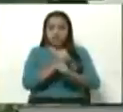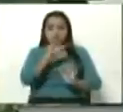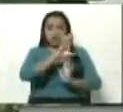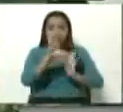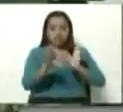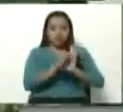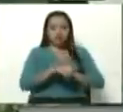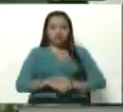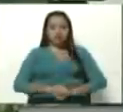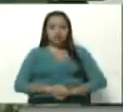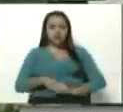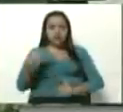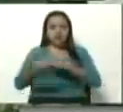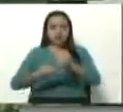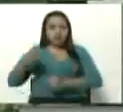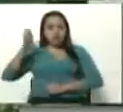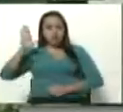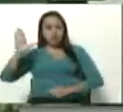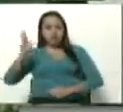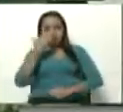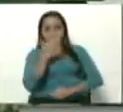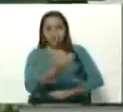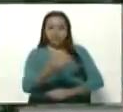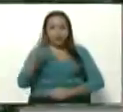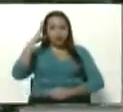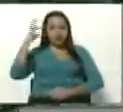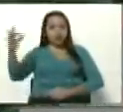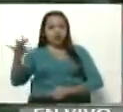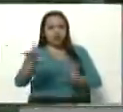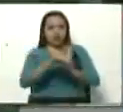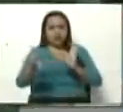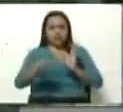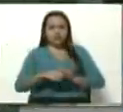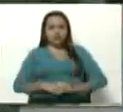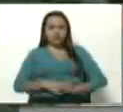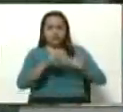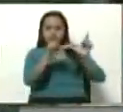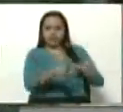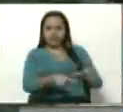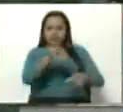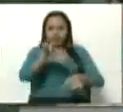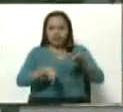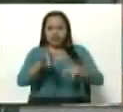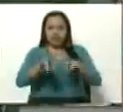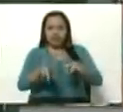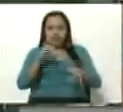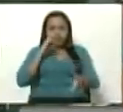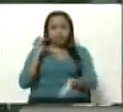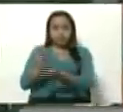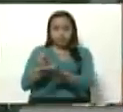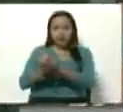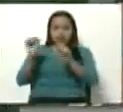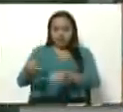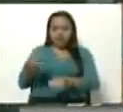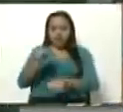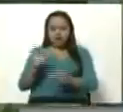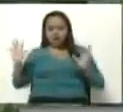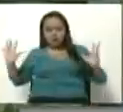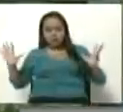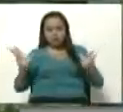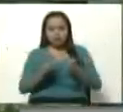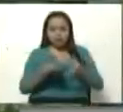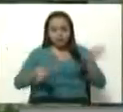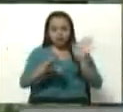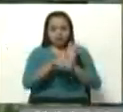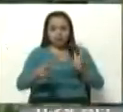y mediante juramento ante el Consejo Legislativo. Ciudadana secretaria, verifique si existe el quórum